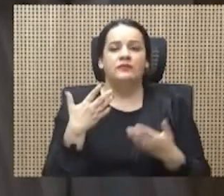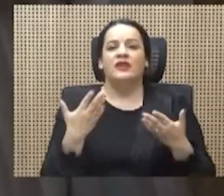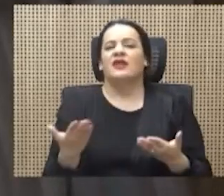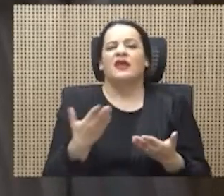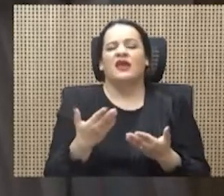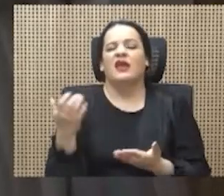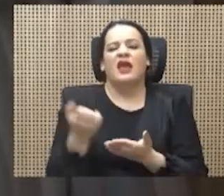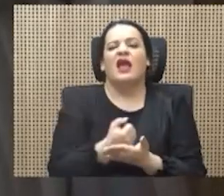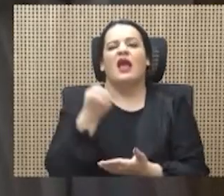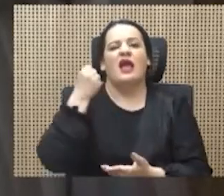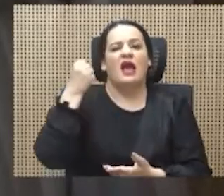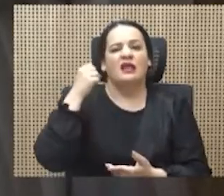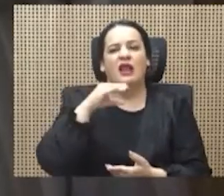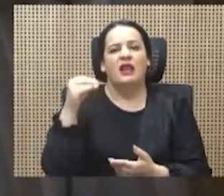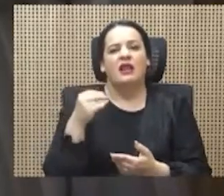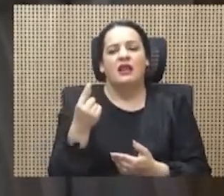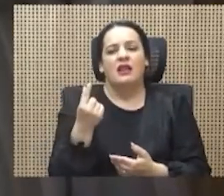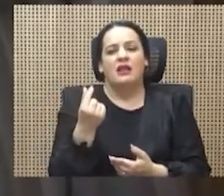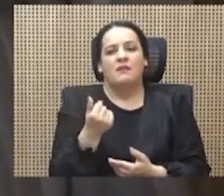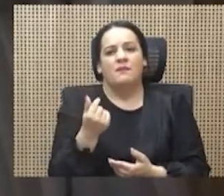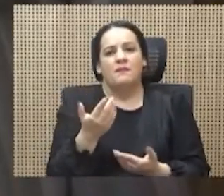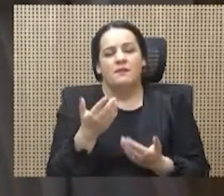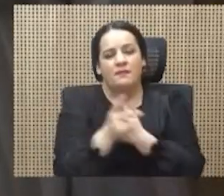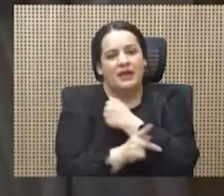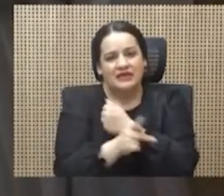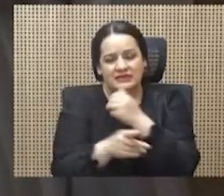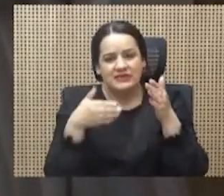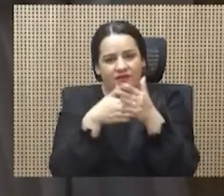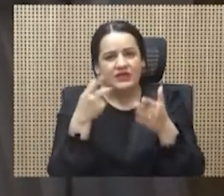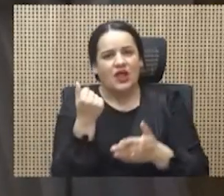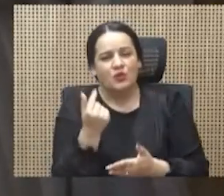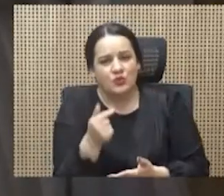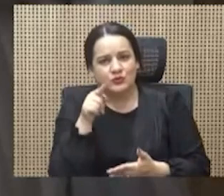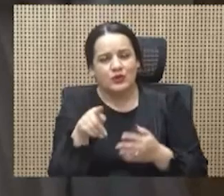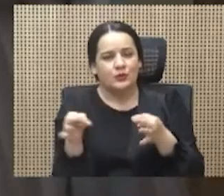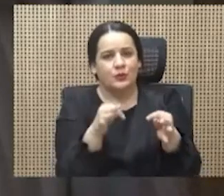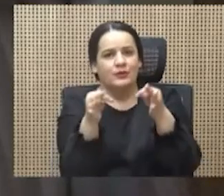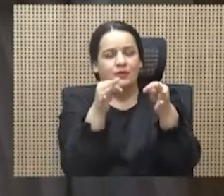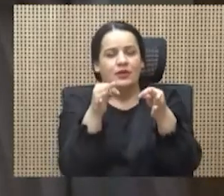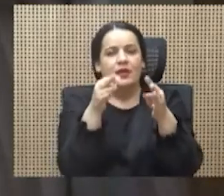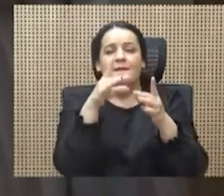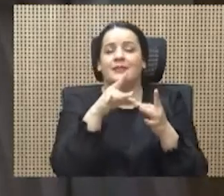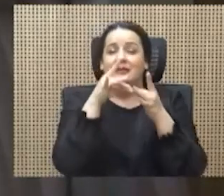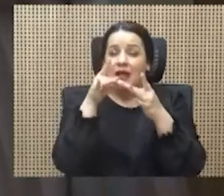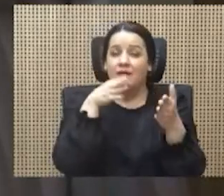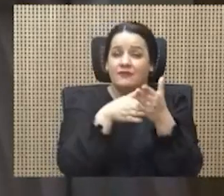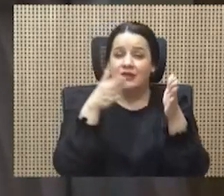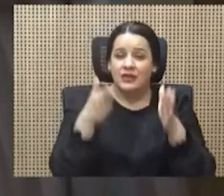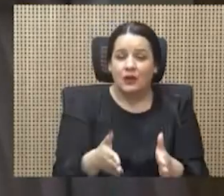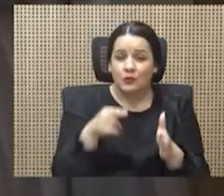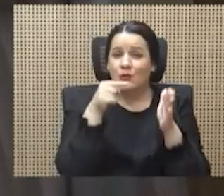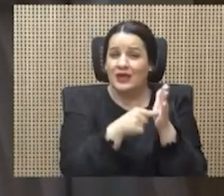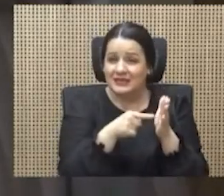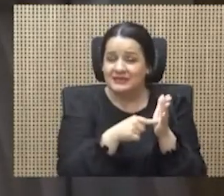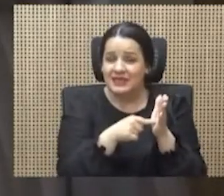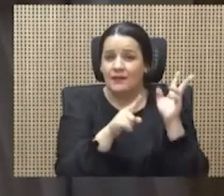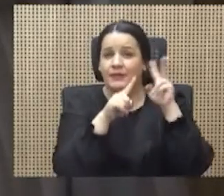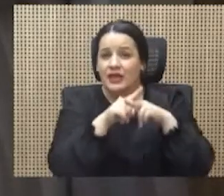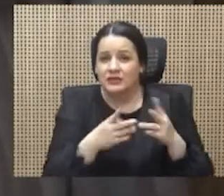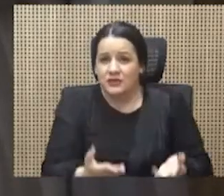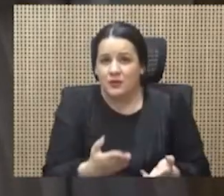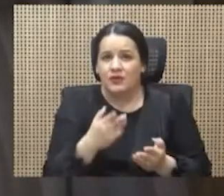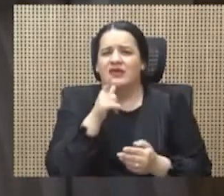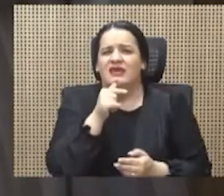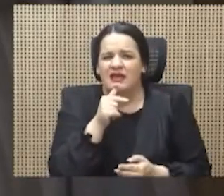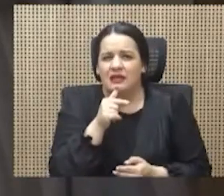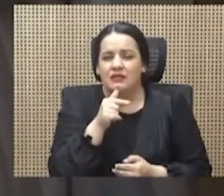aumentan los costos del turismo? Los principales afectados con una medida como esta, si se llegara a aprobar, son los costarricenses que viven